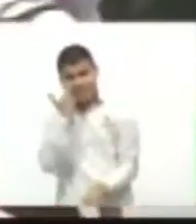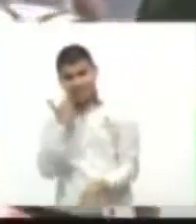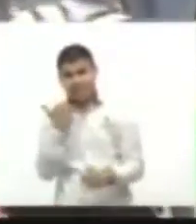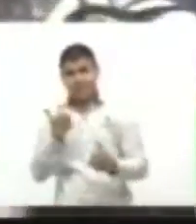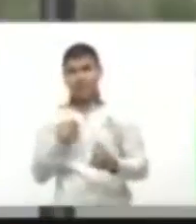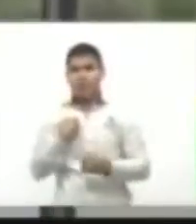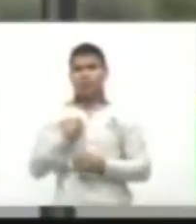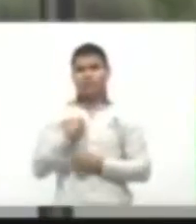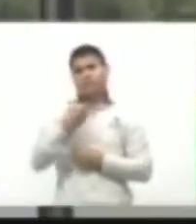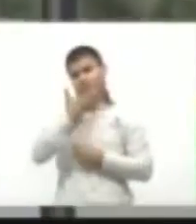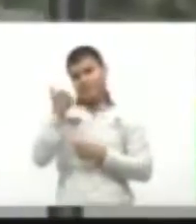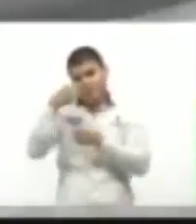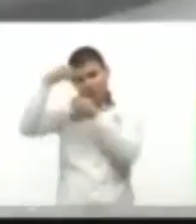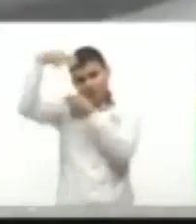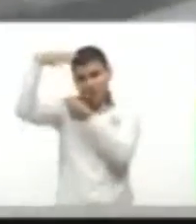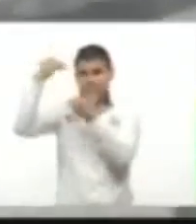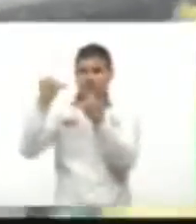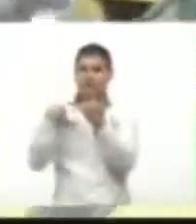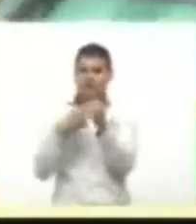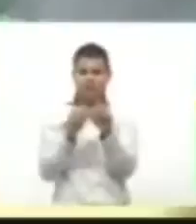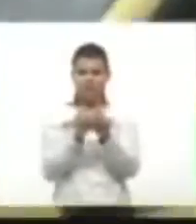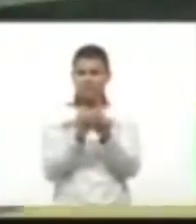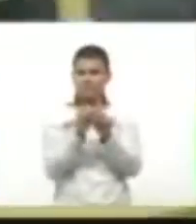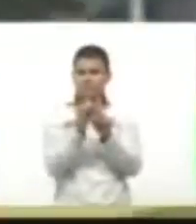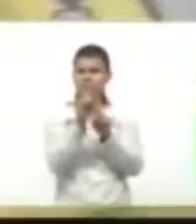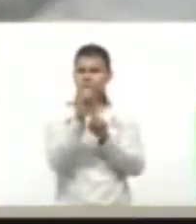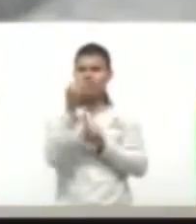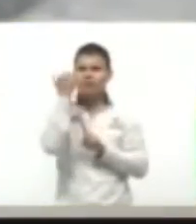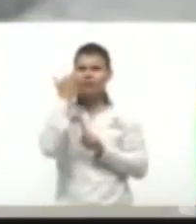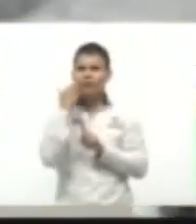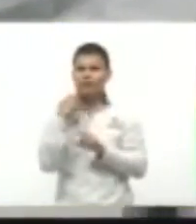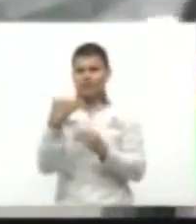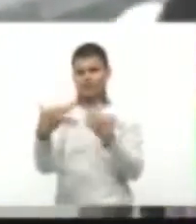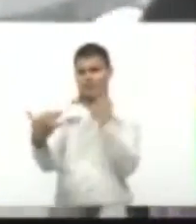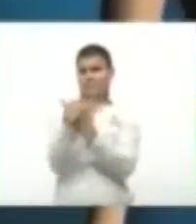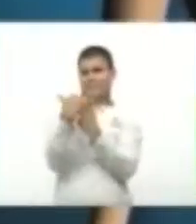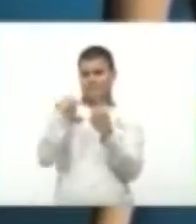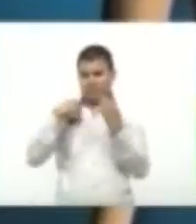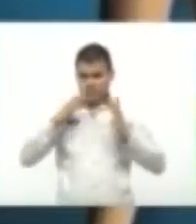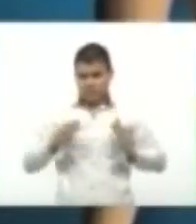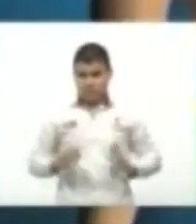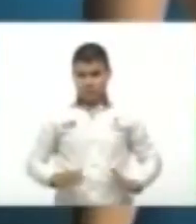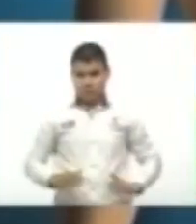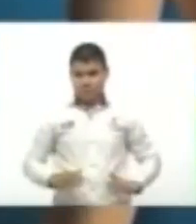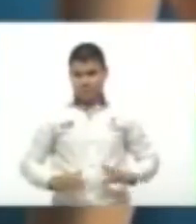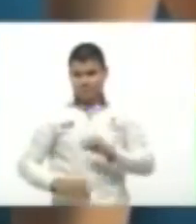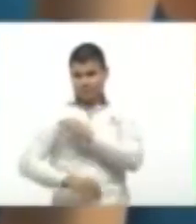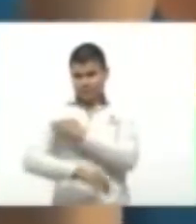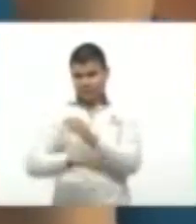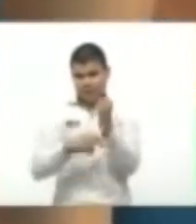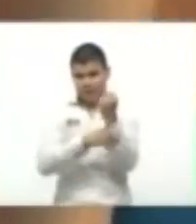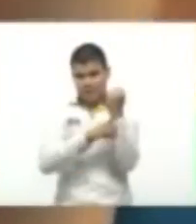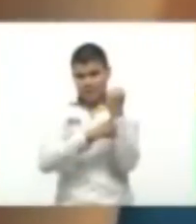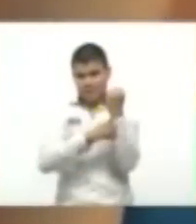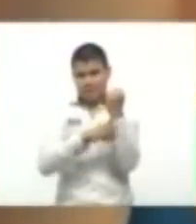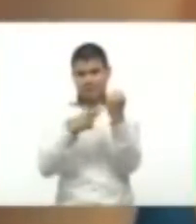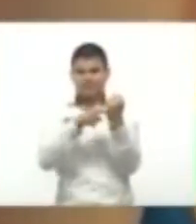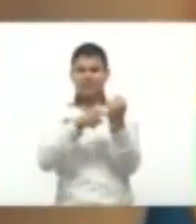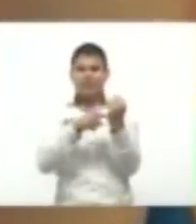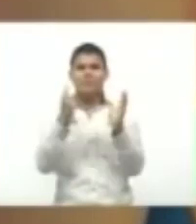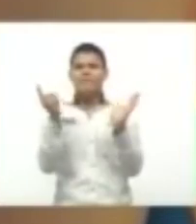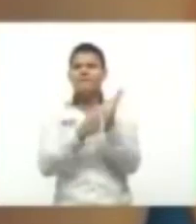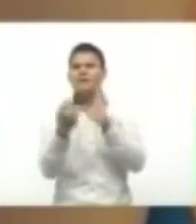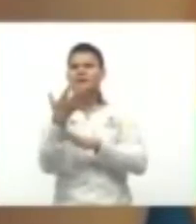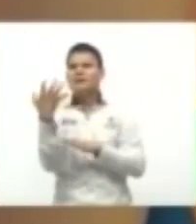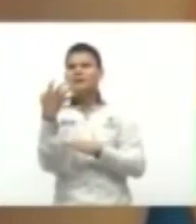calor, ocasionando el incremento en las diferentes enfermedades en la piel. De acuerdo a estudios, en Colombia se diagnostican 1.500 pacientes